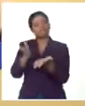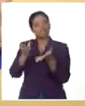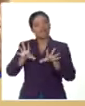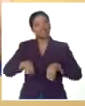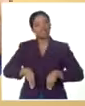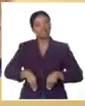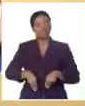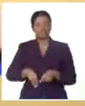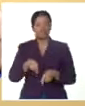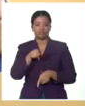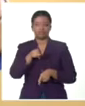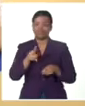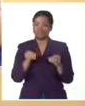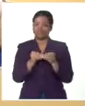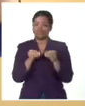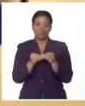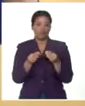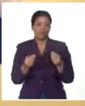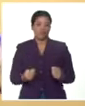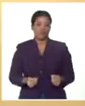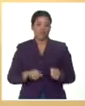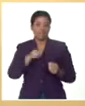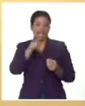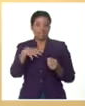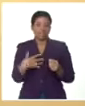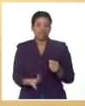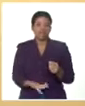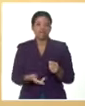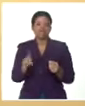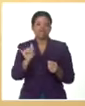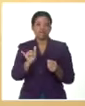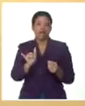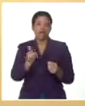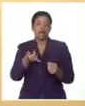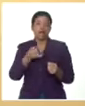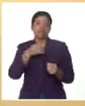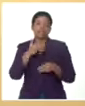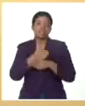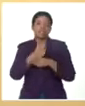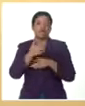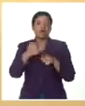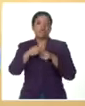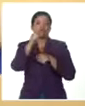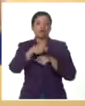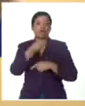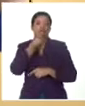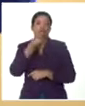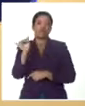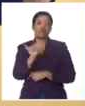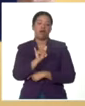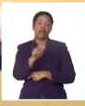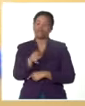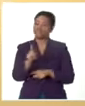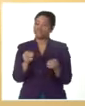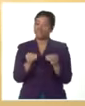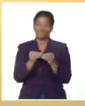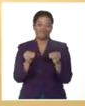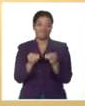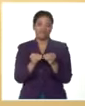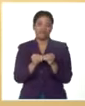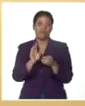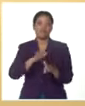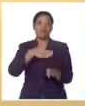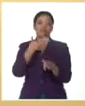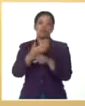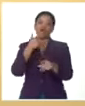un incentivo y un estímulo a que se produzcan otras acciones de este tipo, como ocurrió muy poco después con